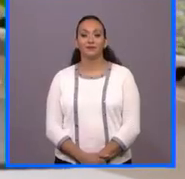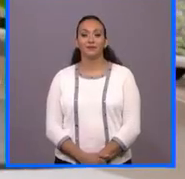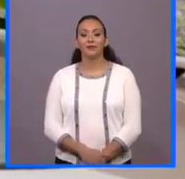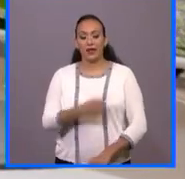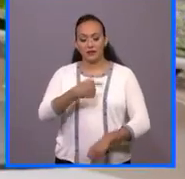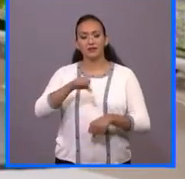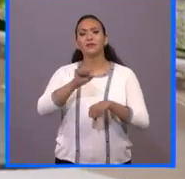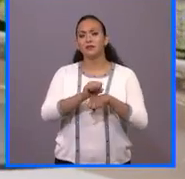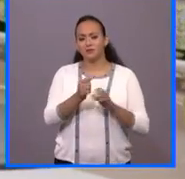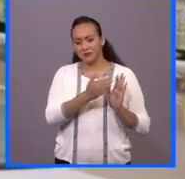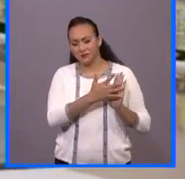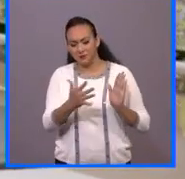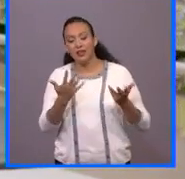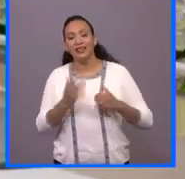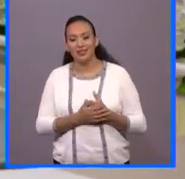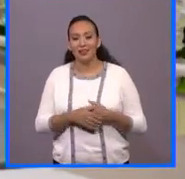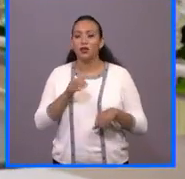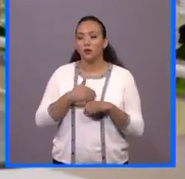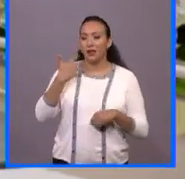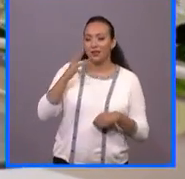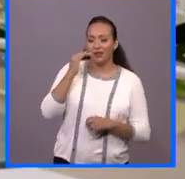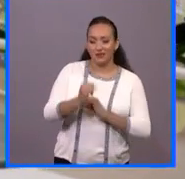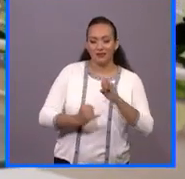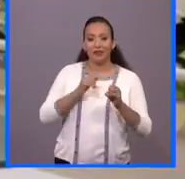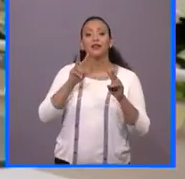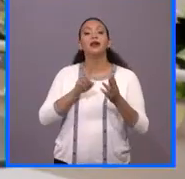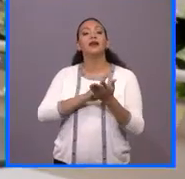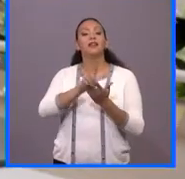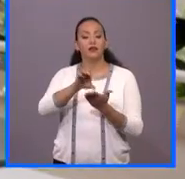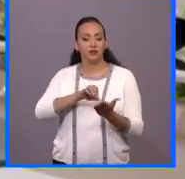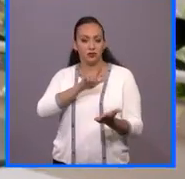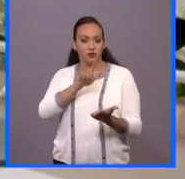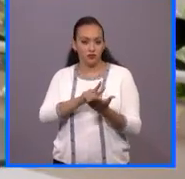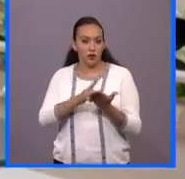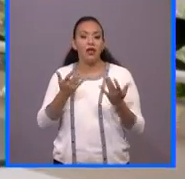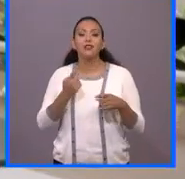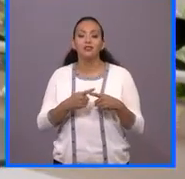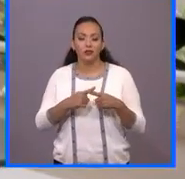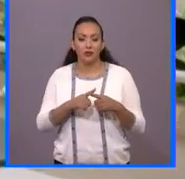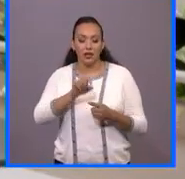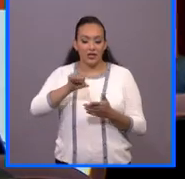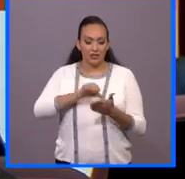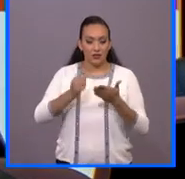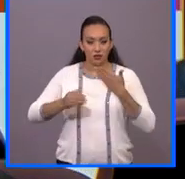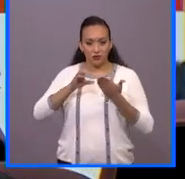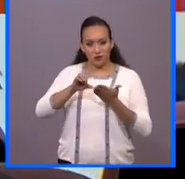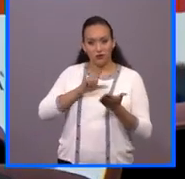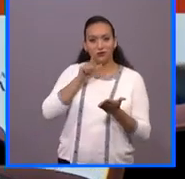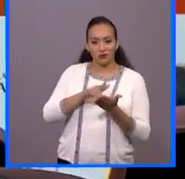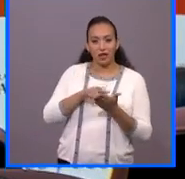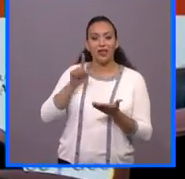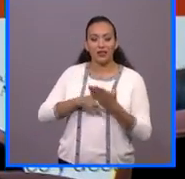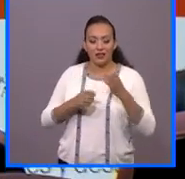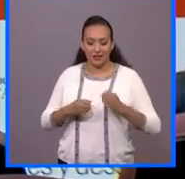Esta semana se llevó a cabo el 10º Congreso Internacional de Derecho Constitucional que organizó el Centro de Estudios Constitucionales de